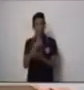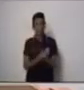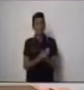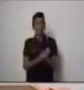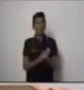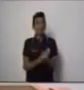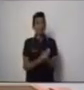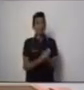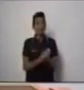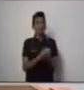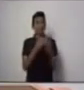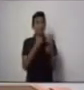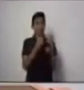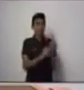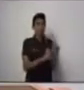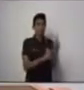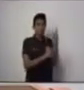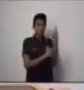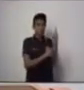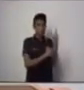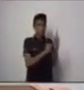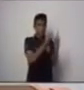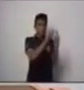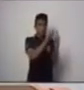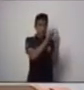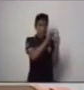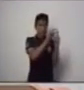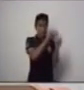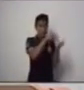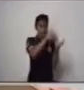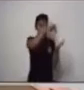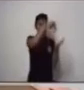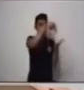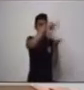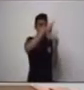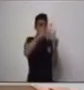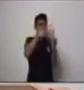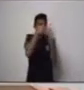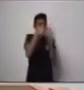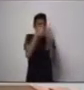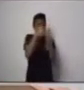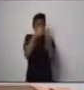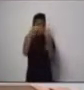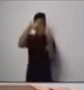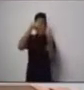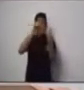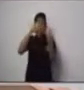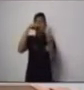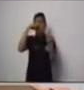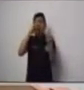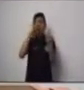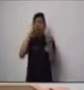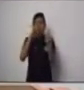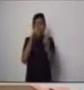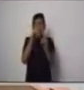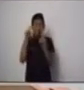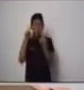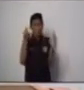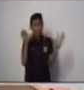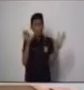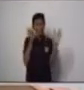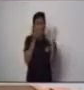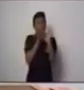agregamos a la palabra existente y formamos una nueva palabra. muy bien.